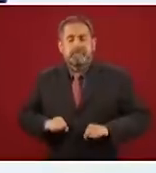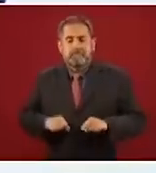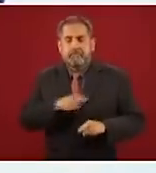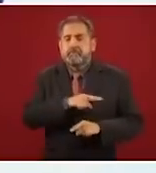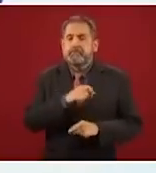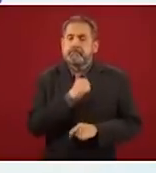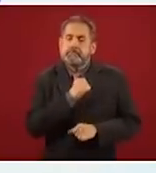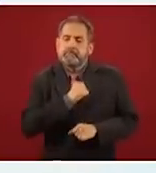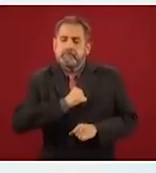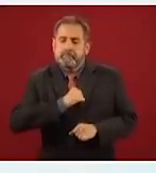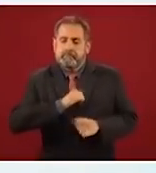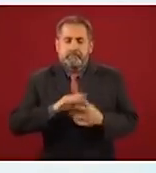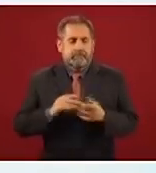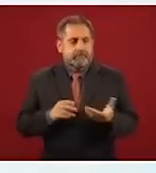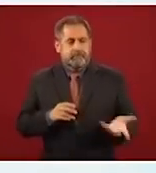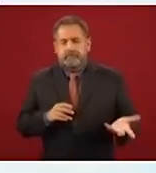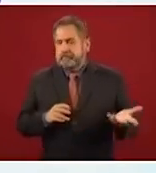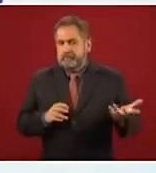influencia,